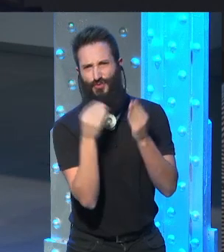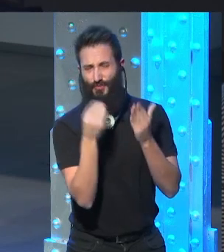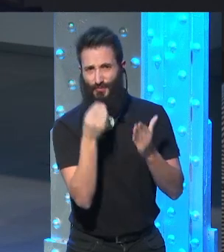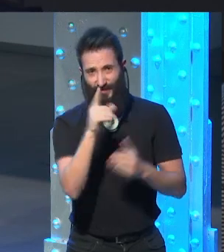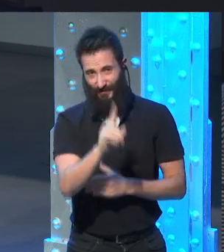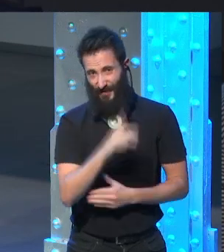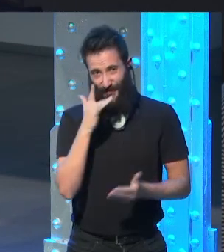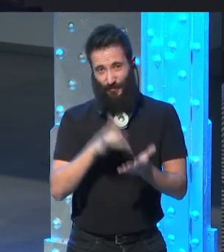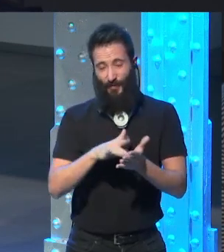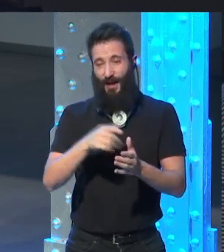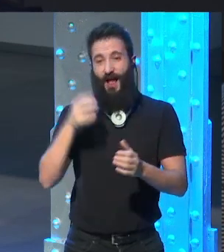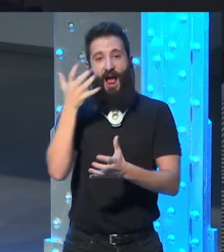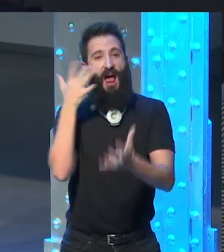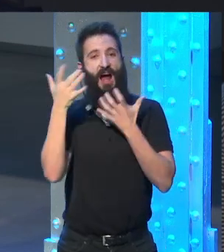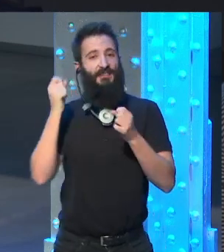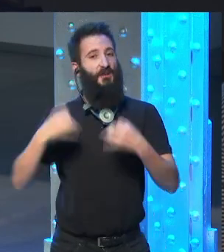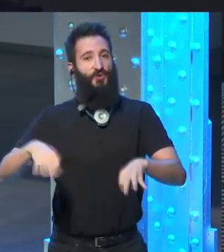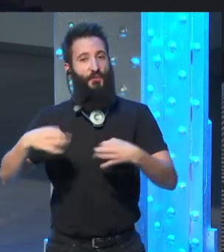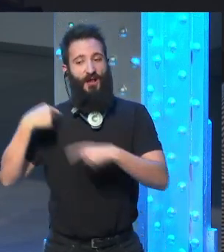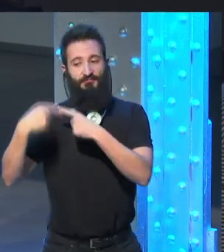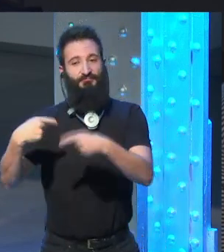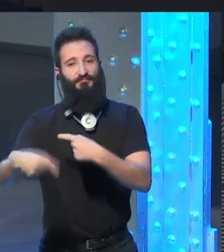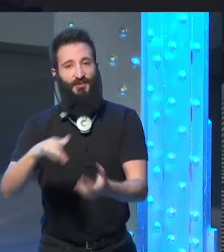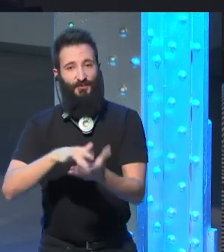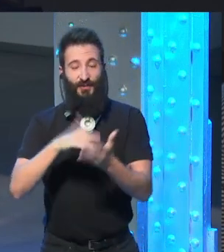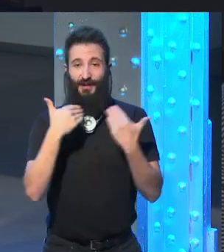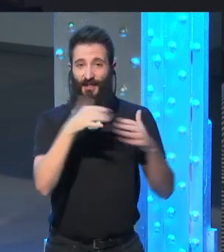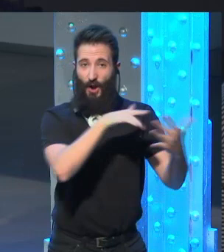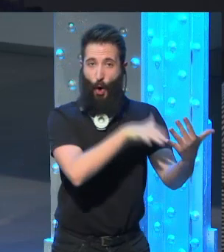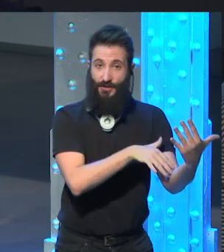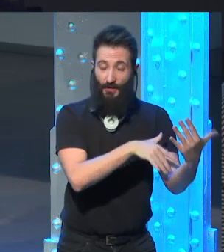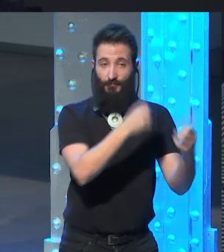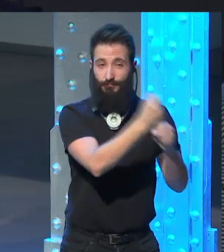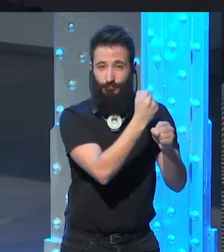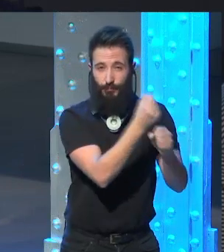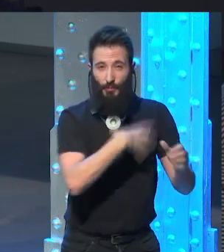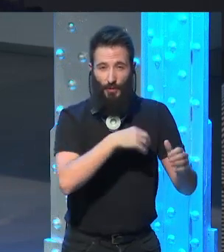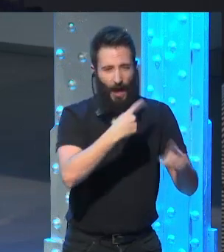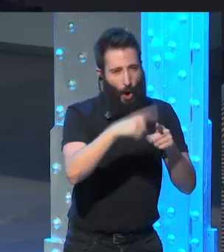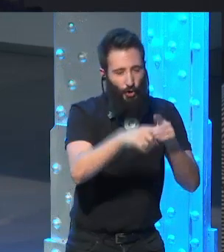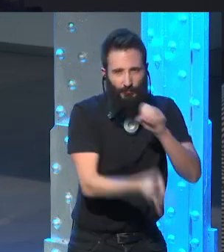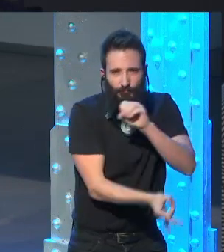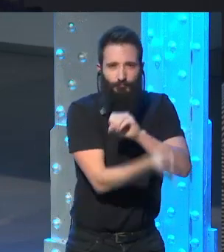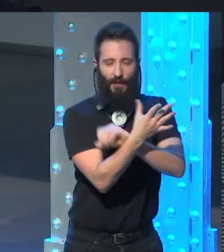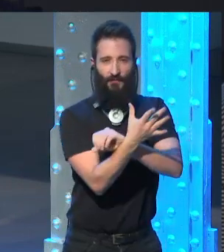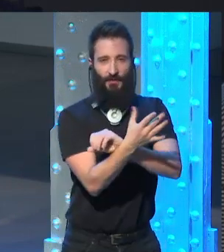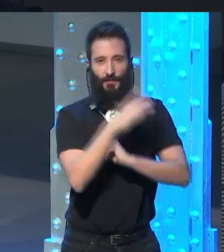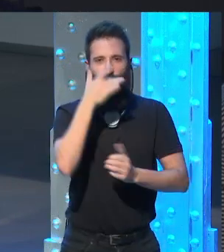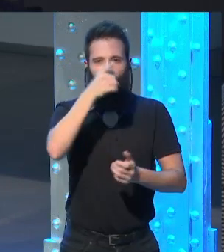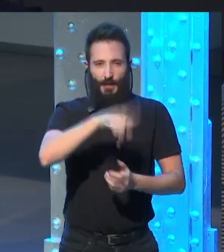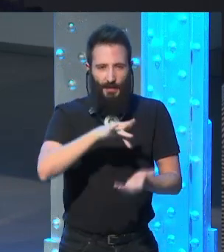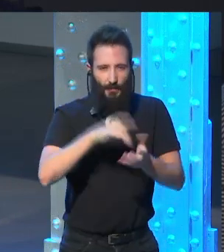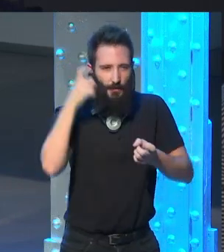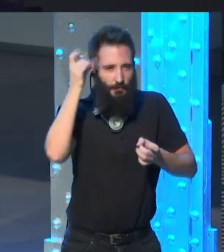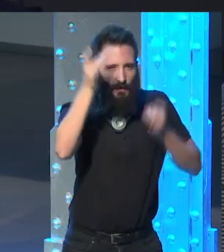o en las formas tradicionales de arte, pero al trabajar a través del ordenador esto me permitió crear cosas y ser mucho